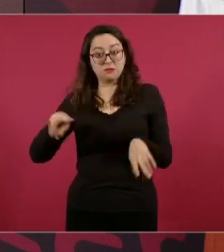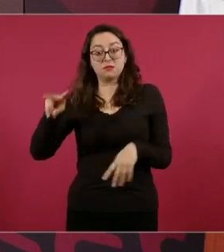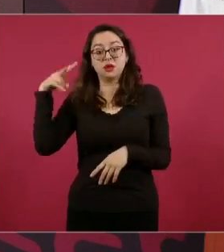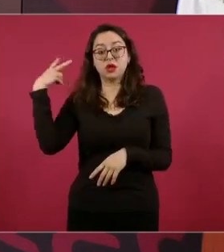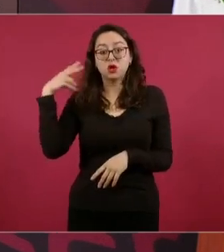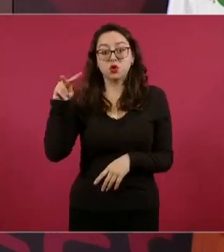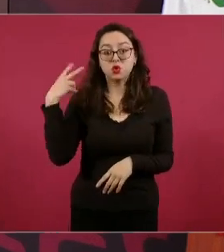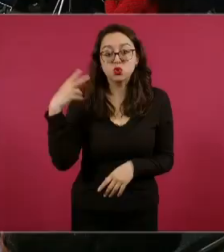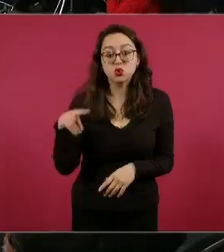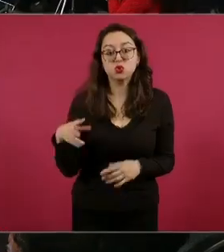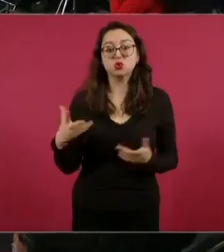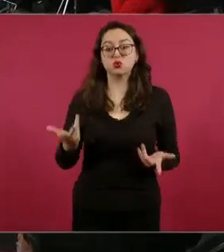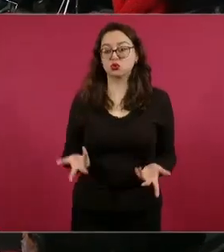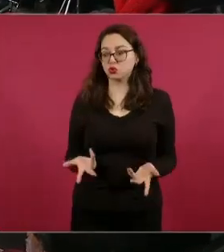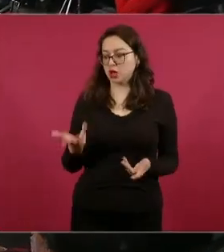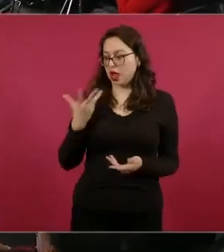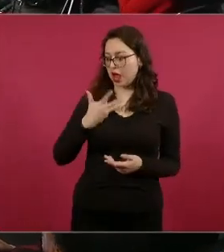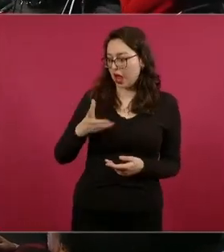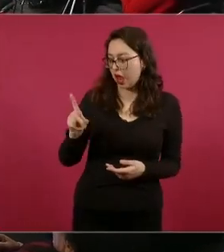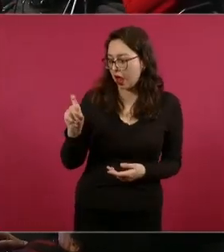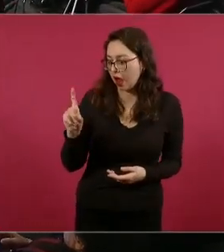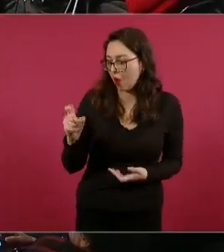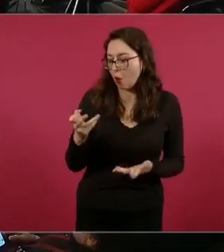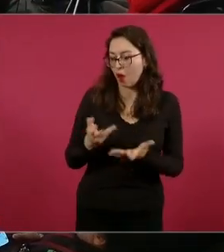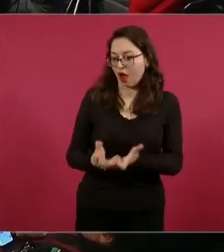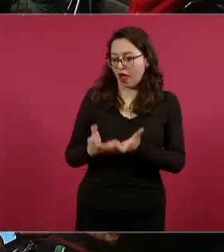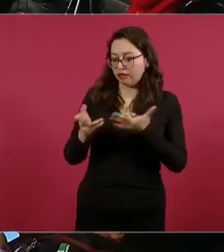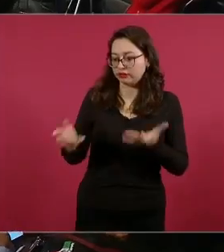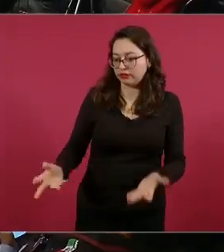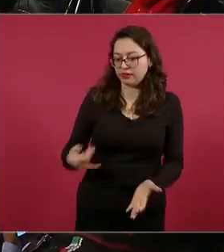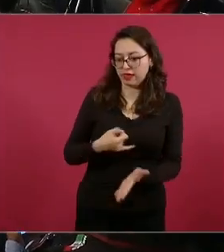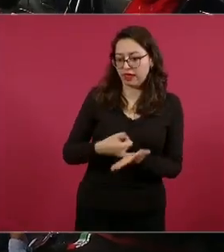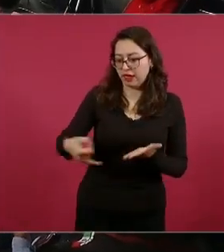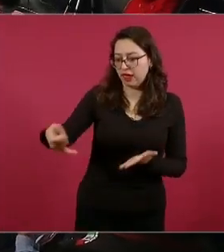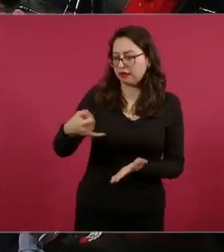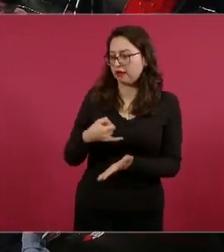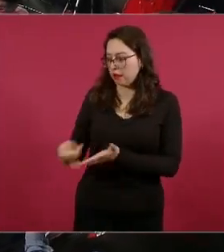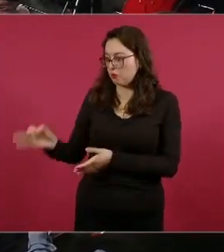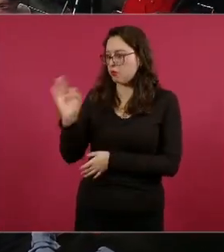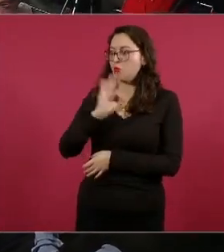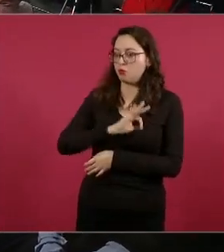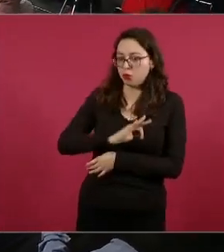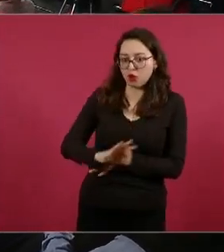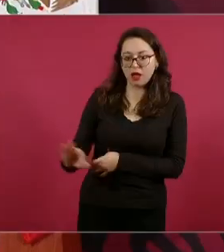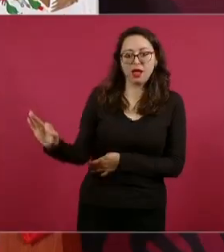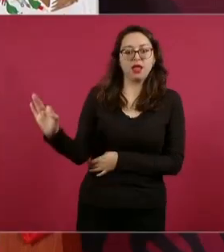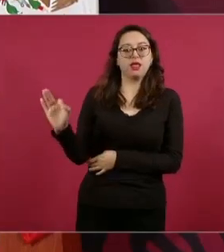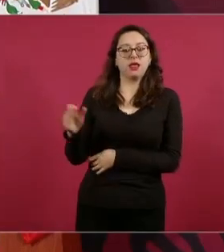Un estado que tiene agua, buenas tierras para la producción agropecuaria,